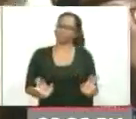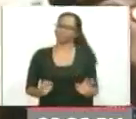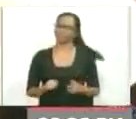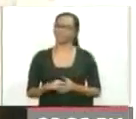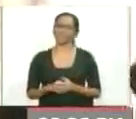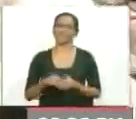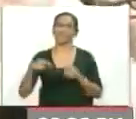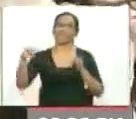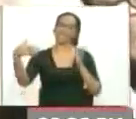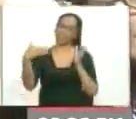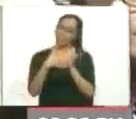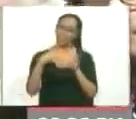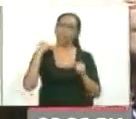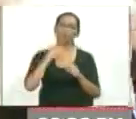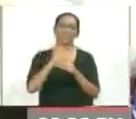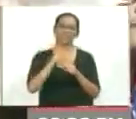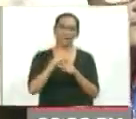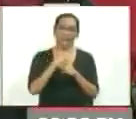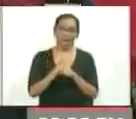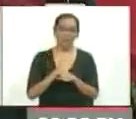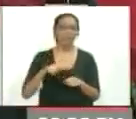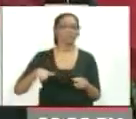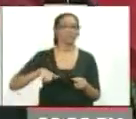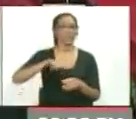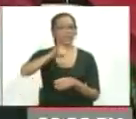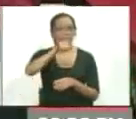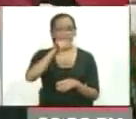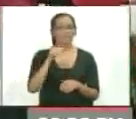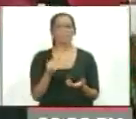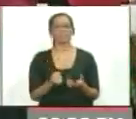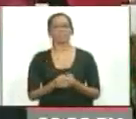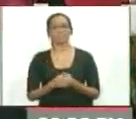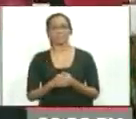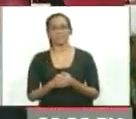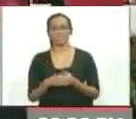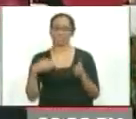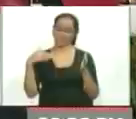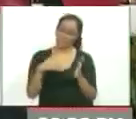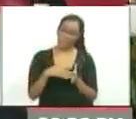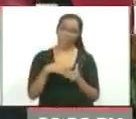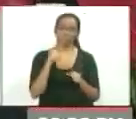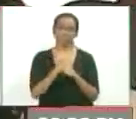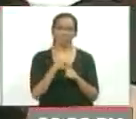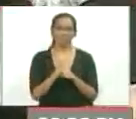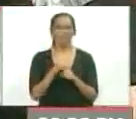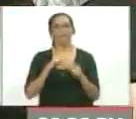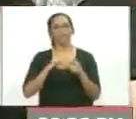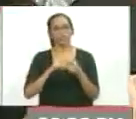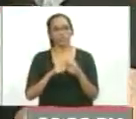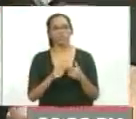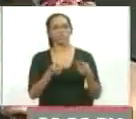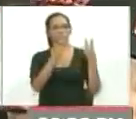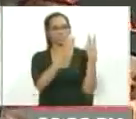Él se mete con los trabajadores, ellos se meten con los trabajadores y las trabajadoras. Entonces que asuma su responsabilidad.